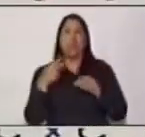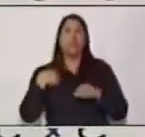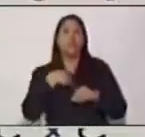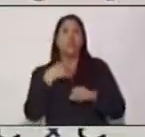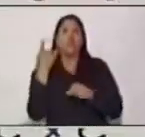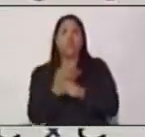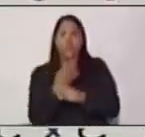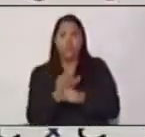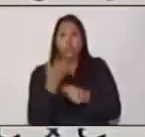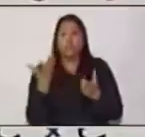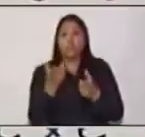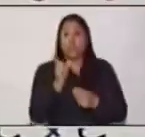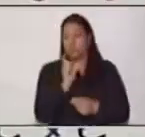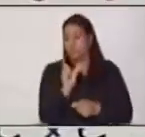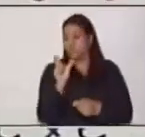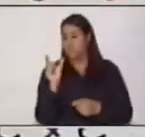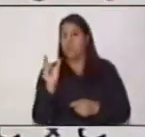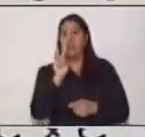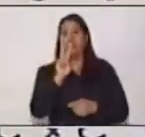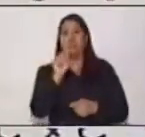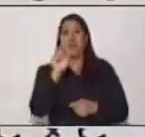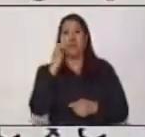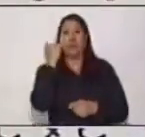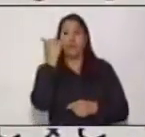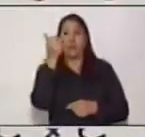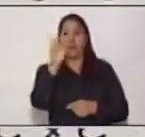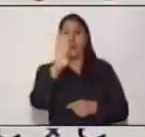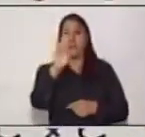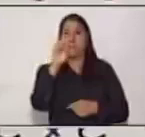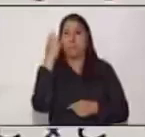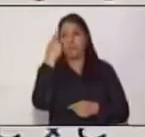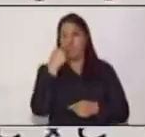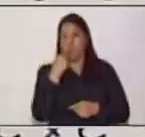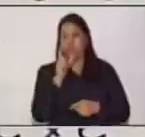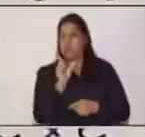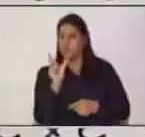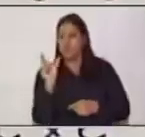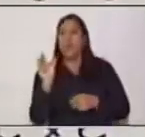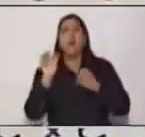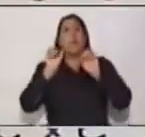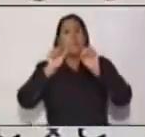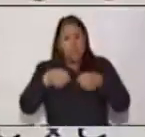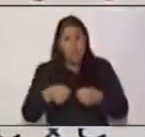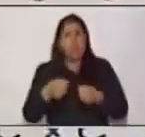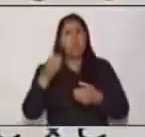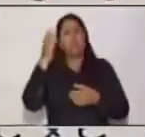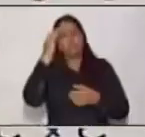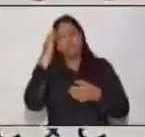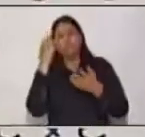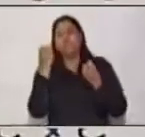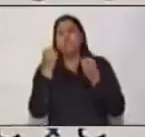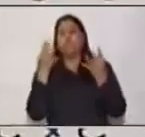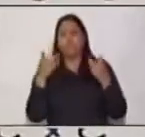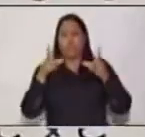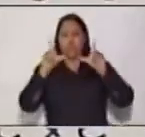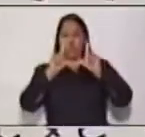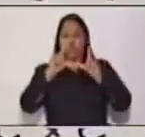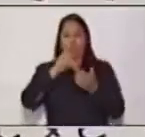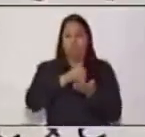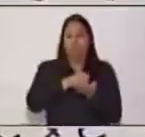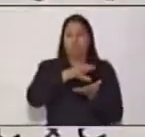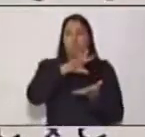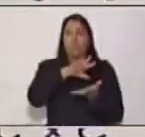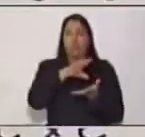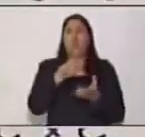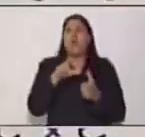únicamente variables o incógnitas, también podemos calcular el volumen de un cubo. Para calcular